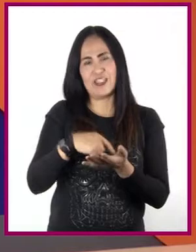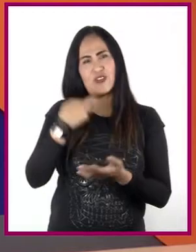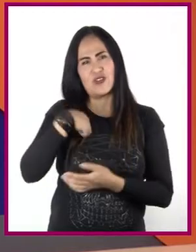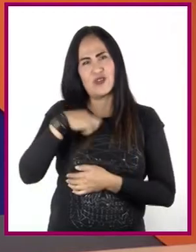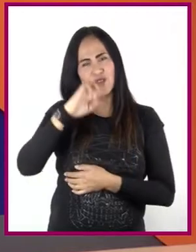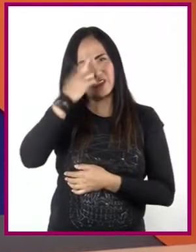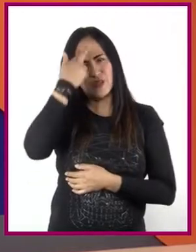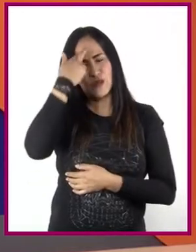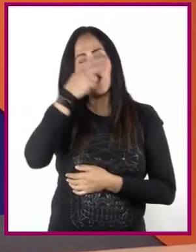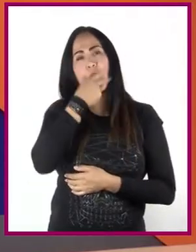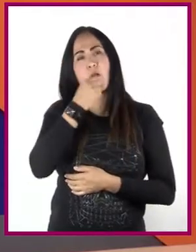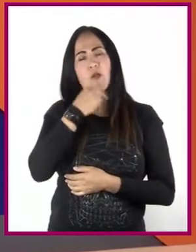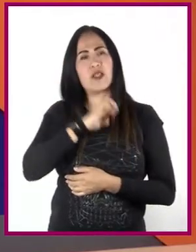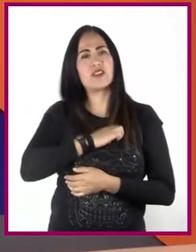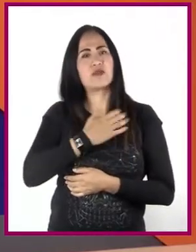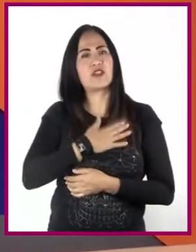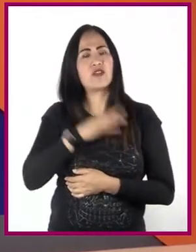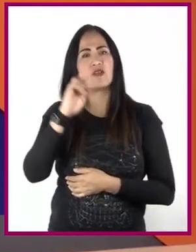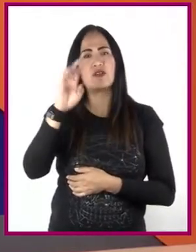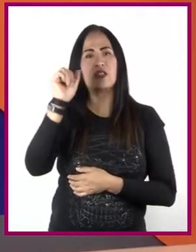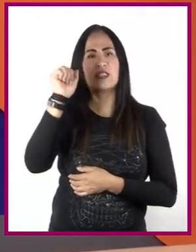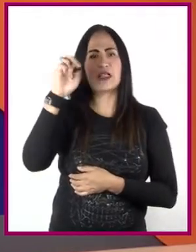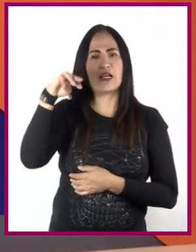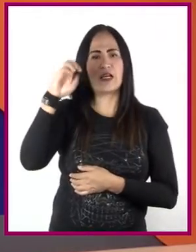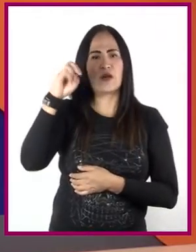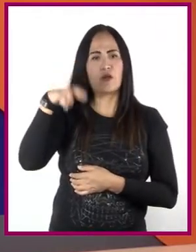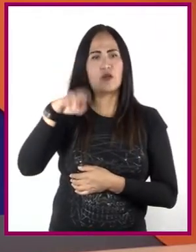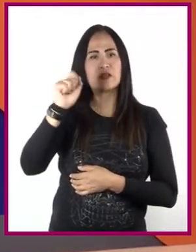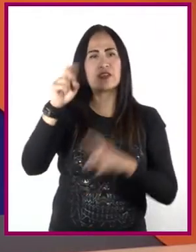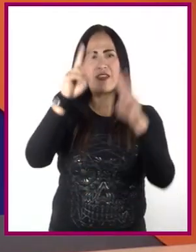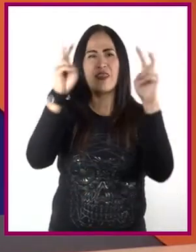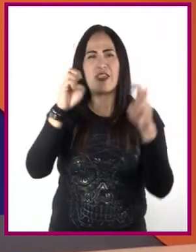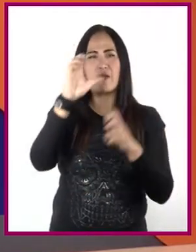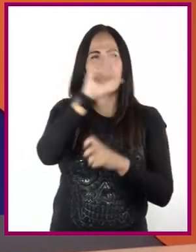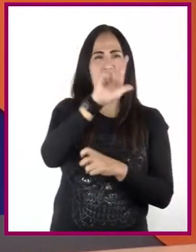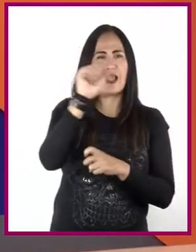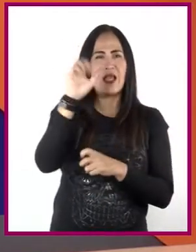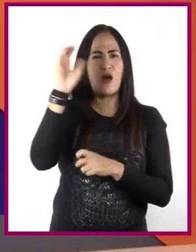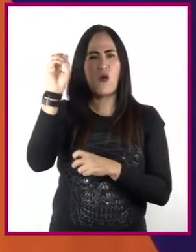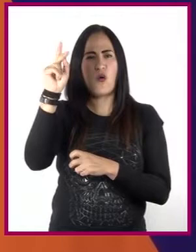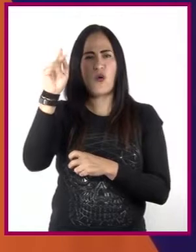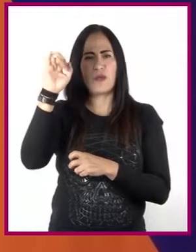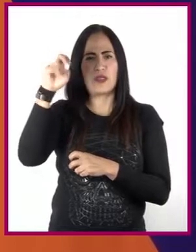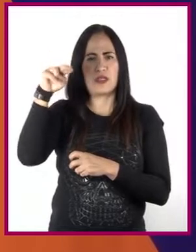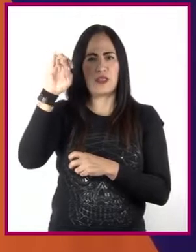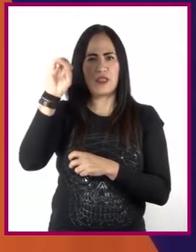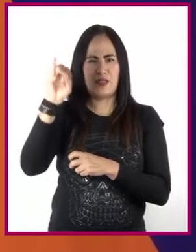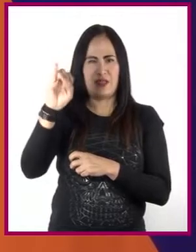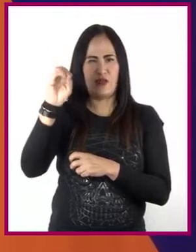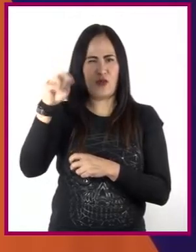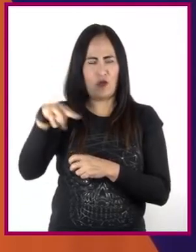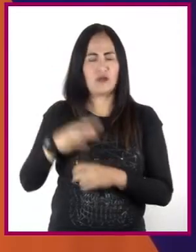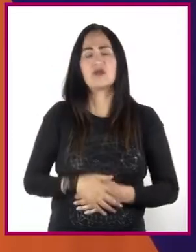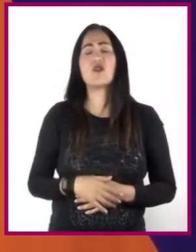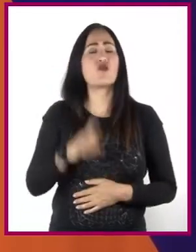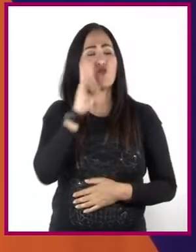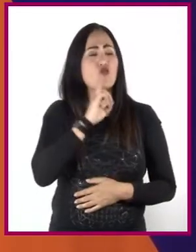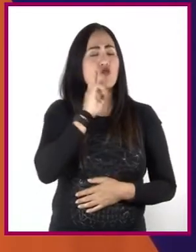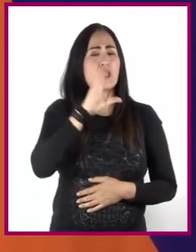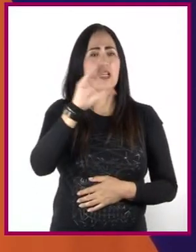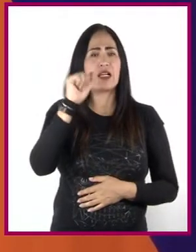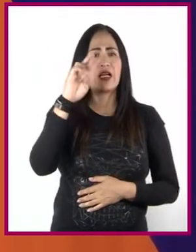español Ramón de Campoamor, que se llama La opinión. Permíteme decirlo. Pobre Carolina